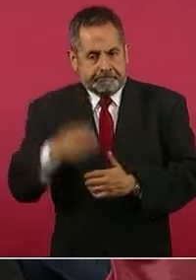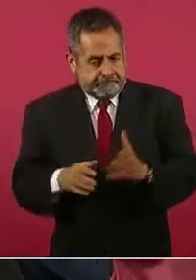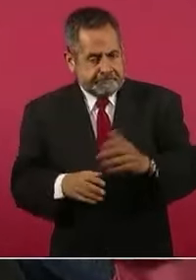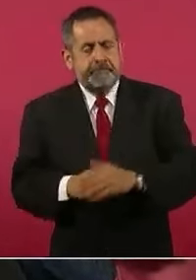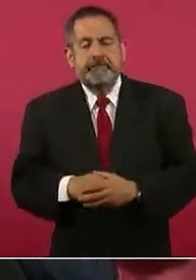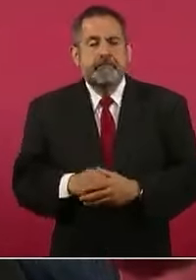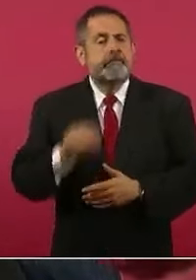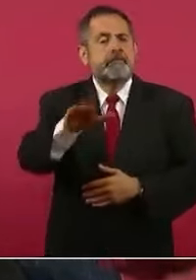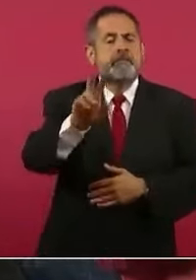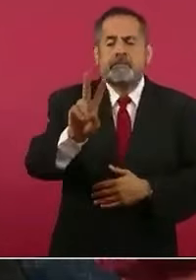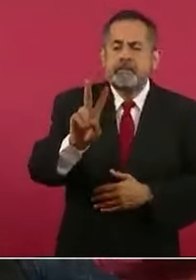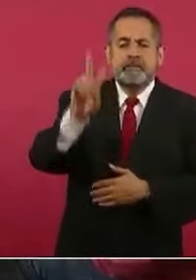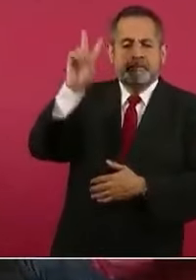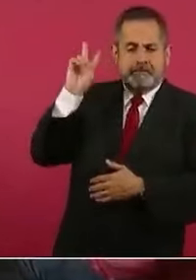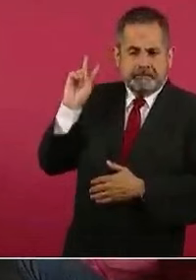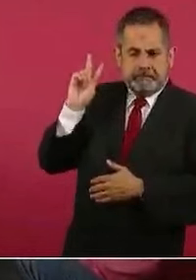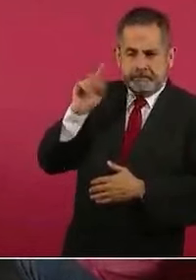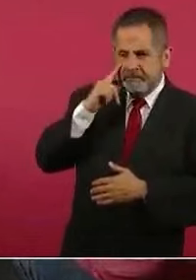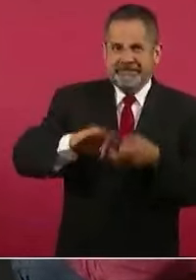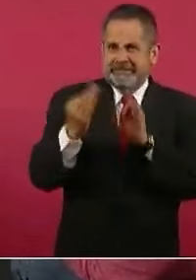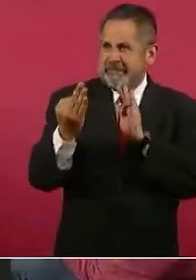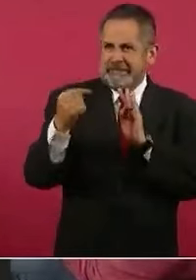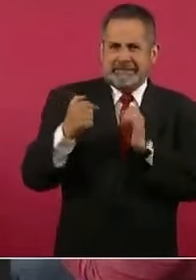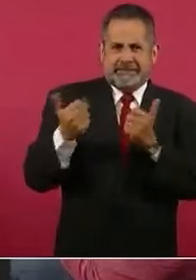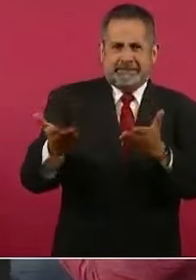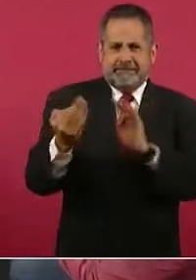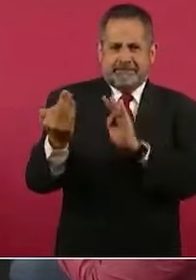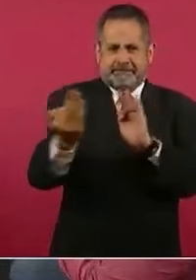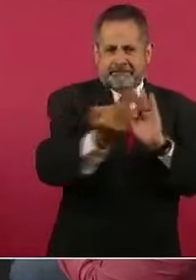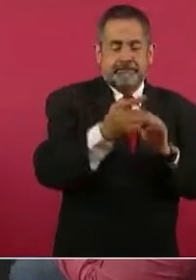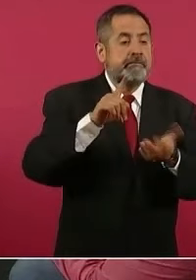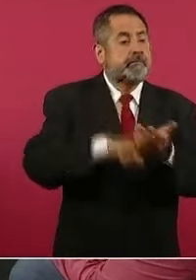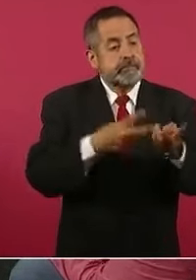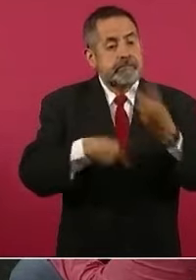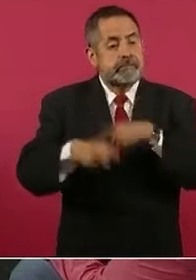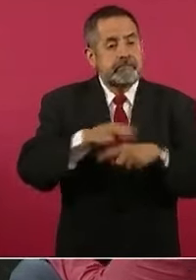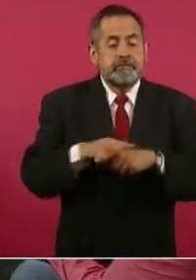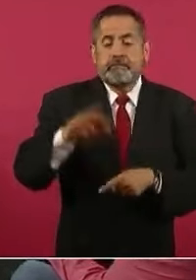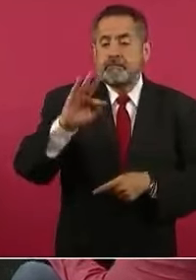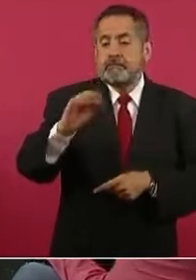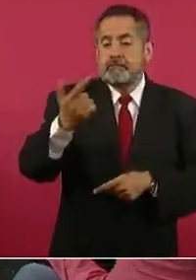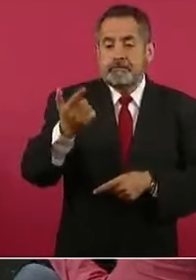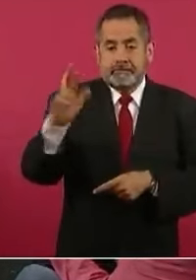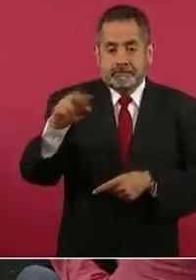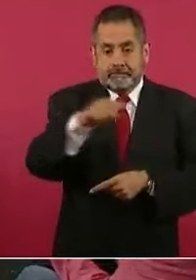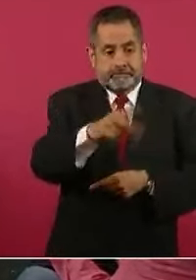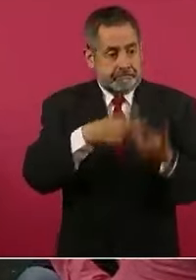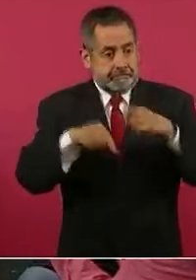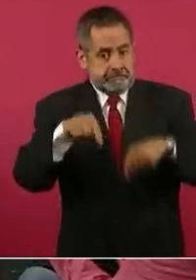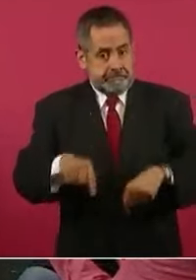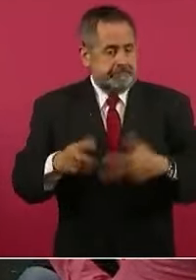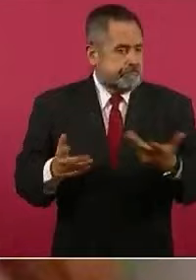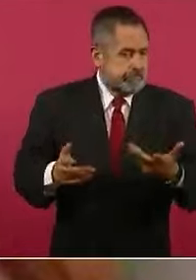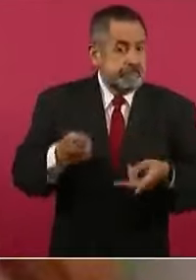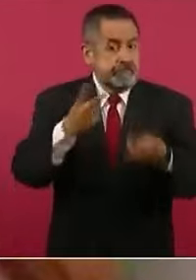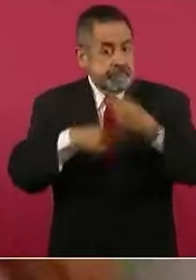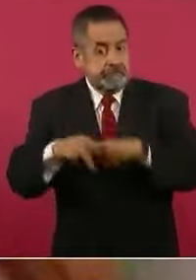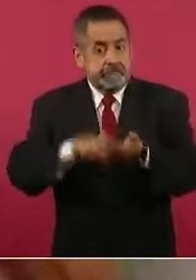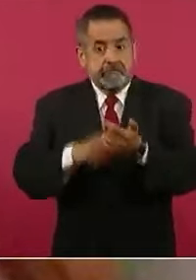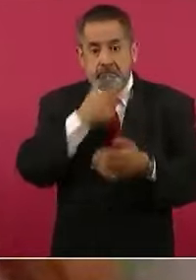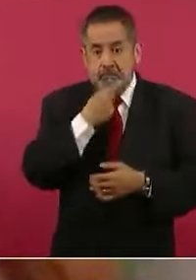el viernes vimos en las inmediaciones de Palacio Nacional a funcionarios de la Fiscalía General de la República. Preguntarle si vino el